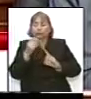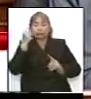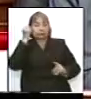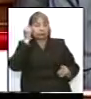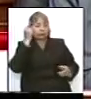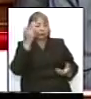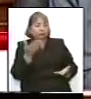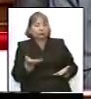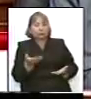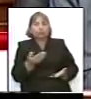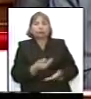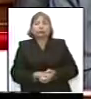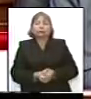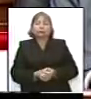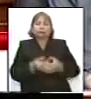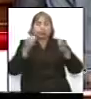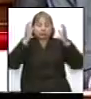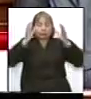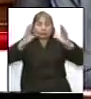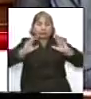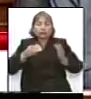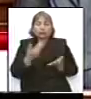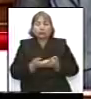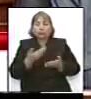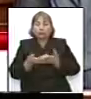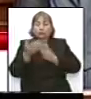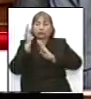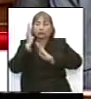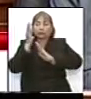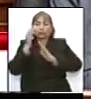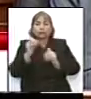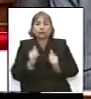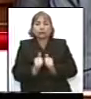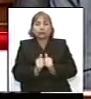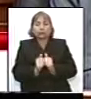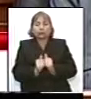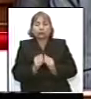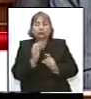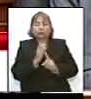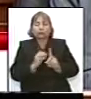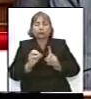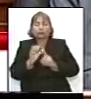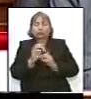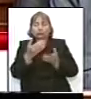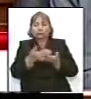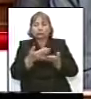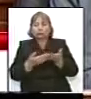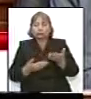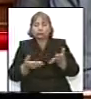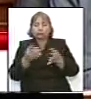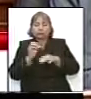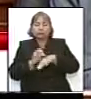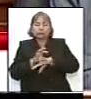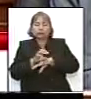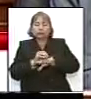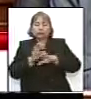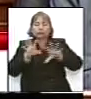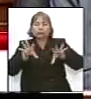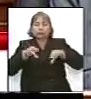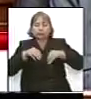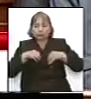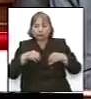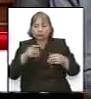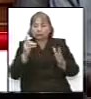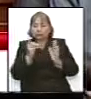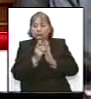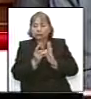sentido, señor presidente, de acuerdo con los fundamentos expuestos, la Comisión de Cultura y Patrimonio Cultural recomienda la aprobación del presente